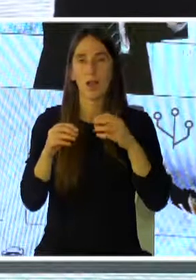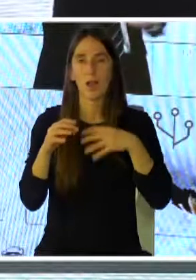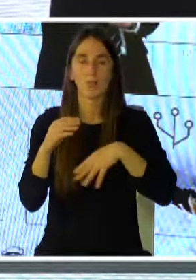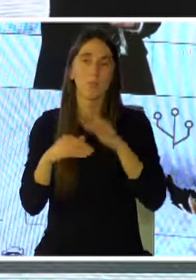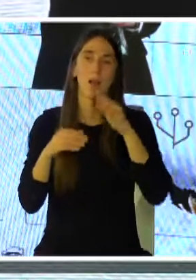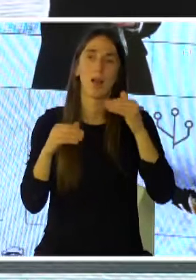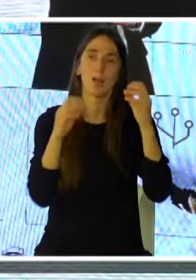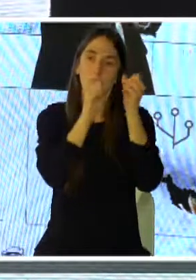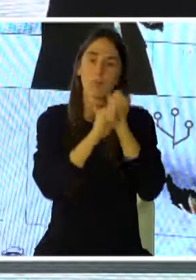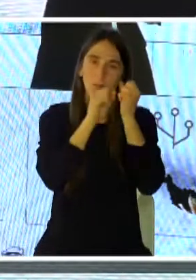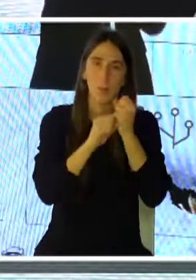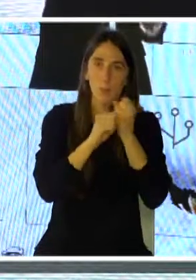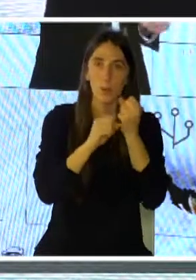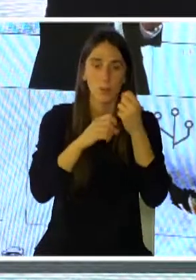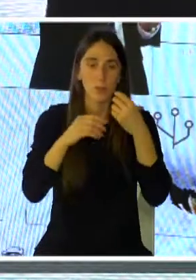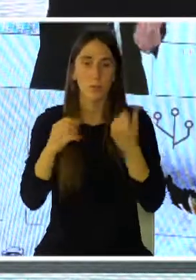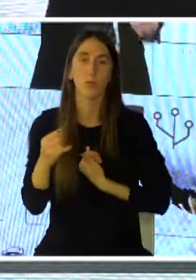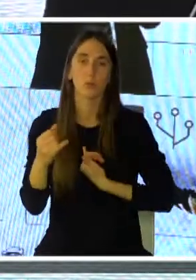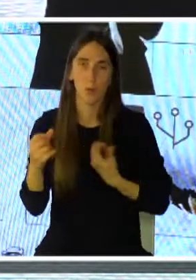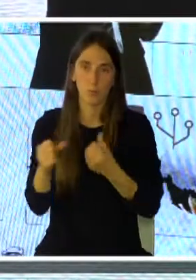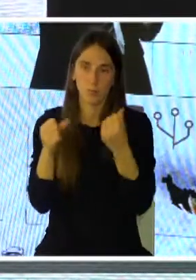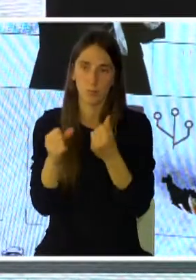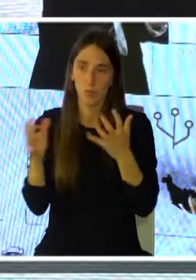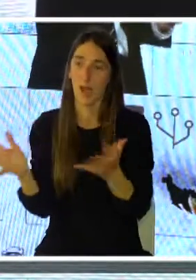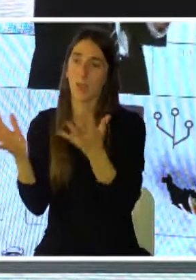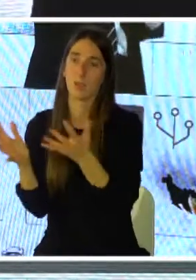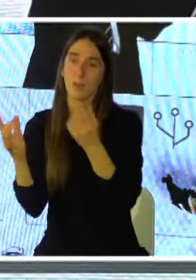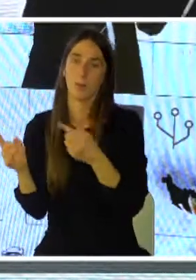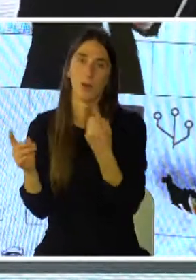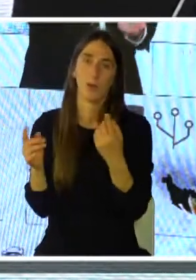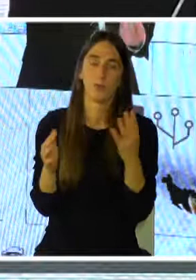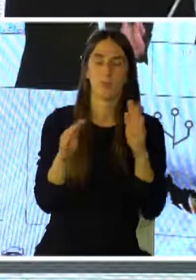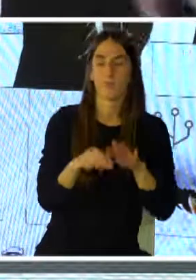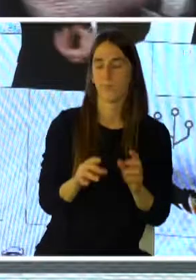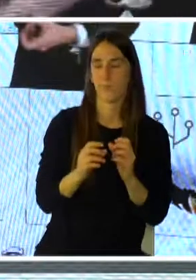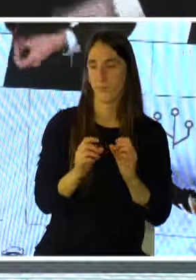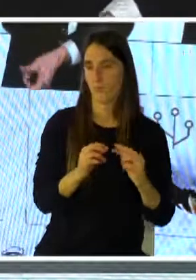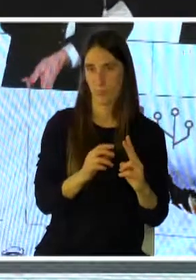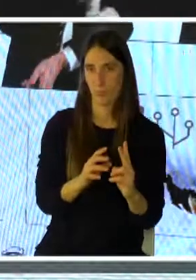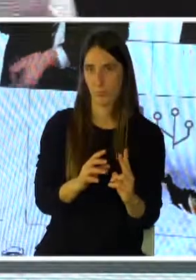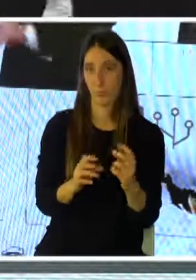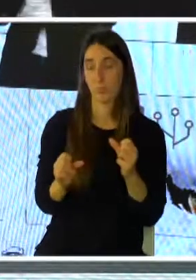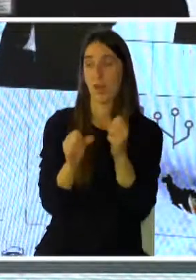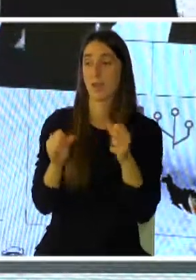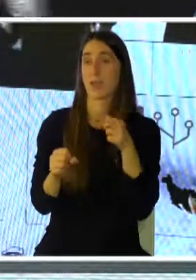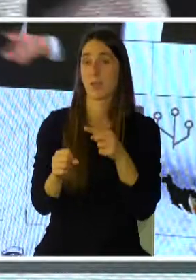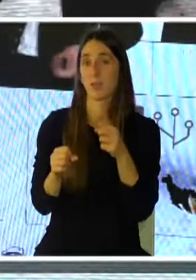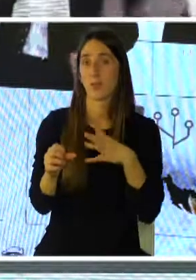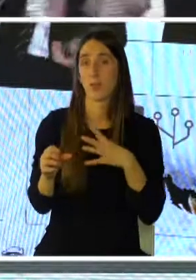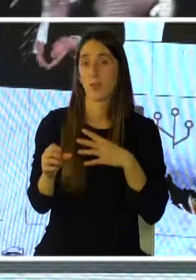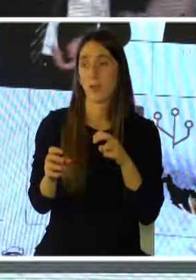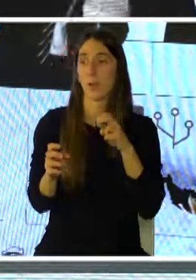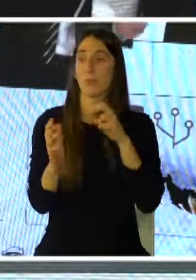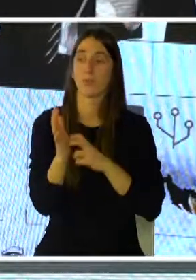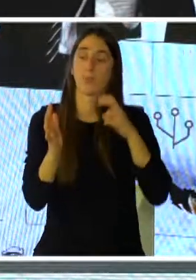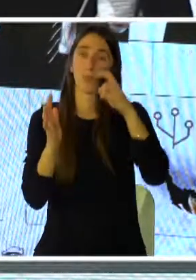de transporte. O sea, ¿cómo vamos a hacer eso? ¿Vamos a ser reactivos o vamos a ser proactivos? Y para hacer eso tenemos que estar un paso